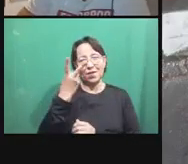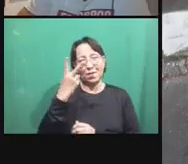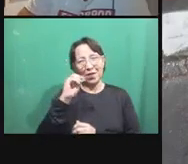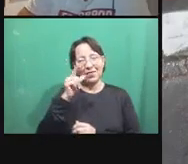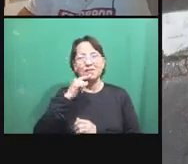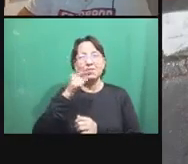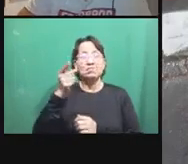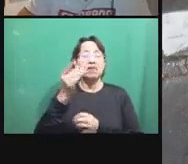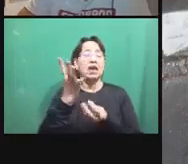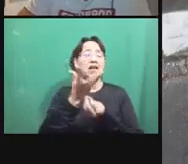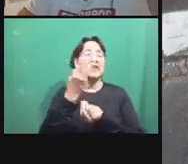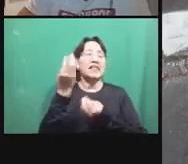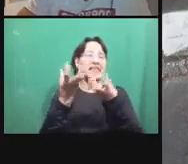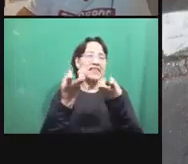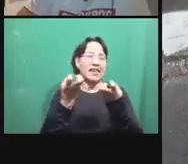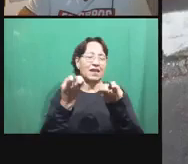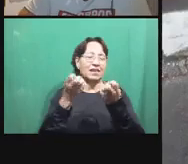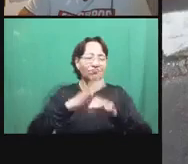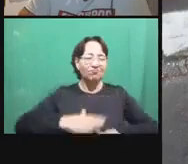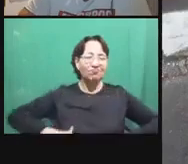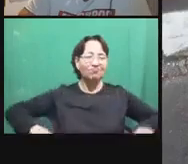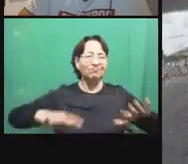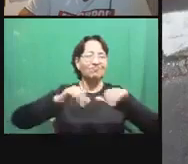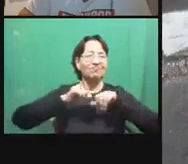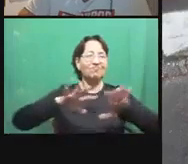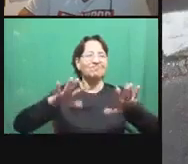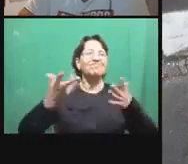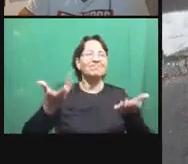espacio público con el propósito de recuperar y